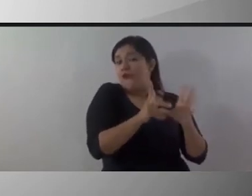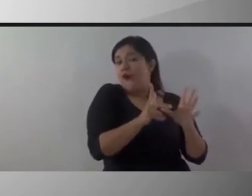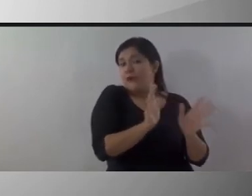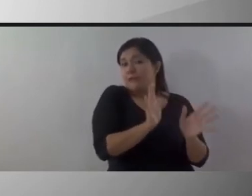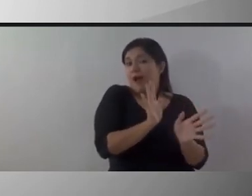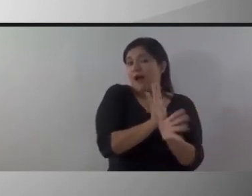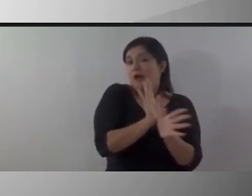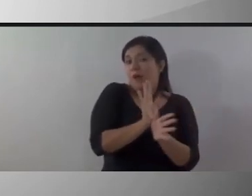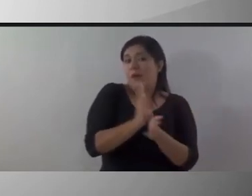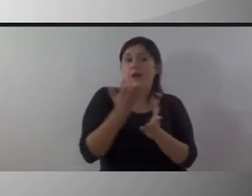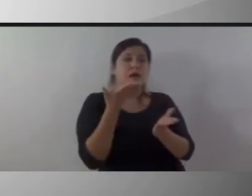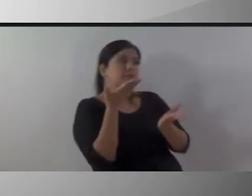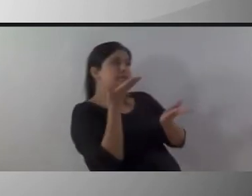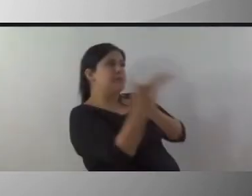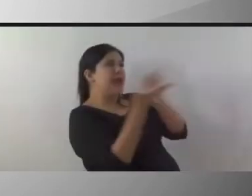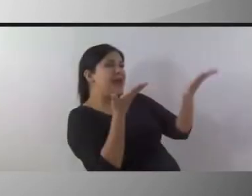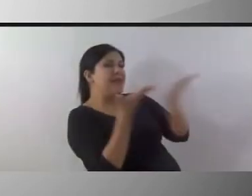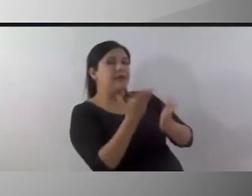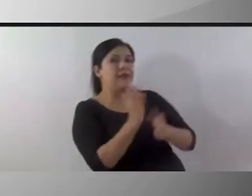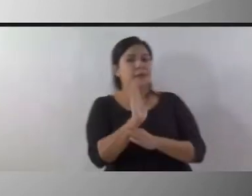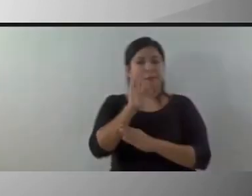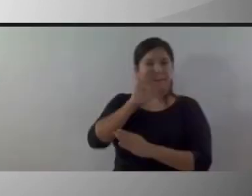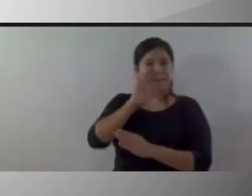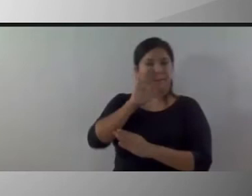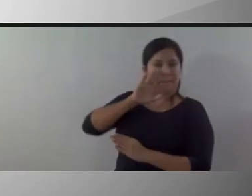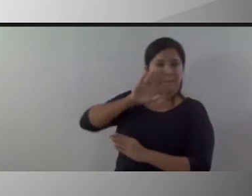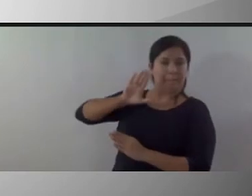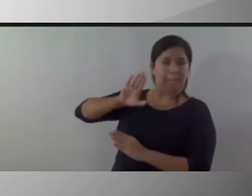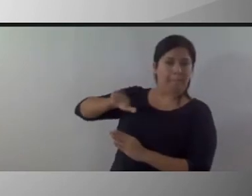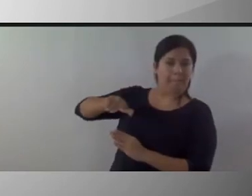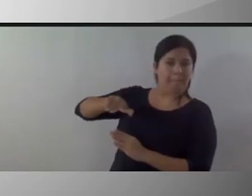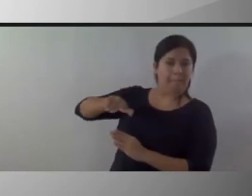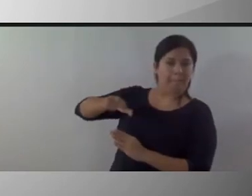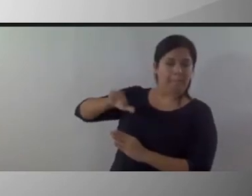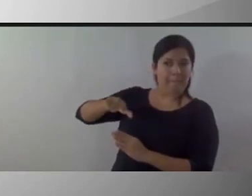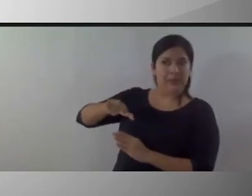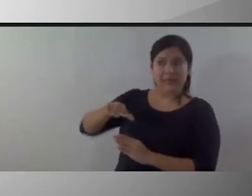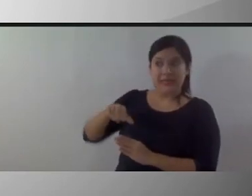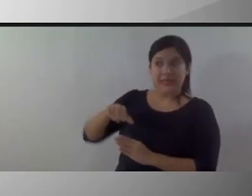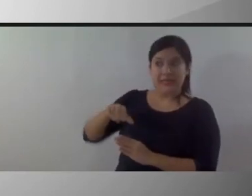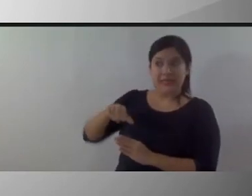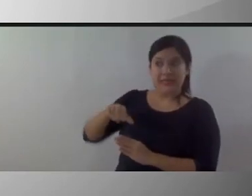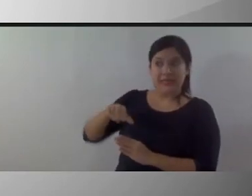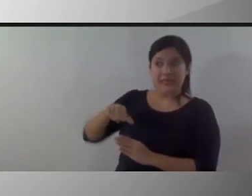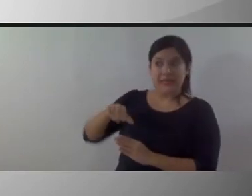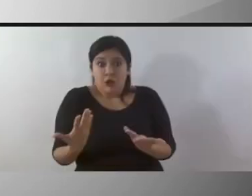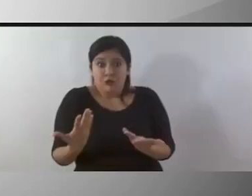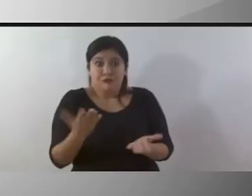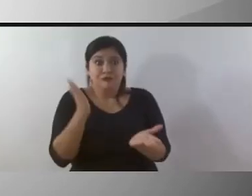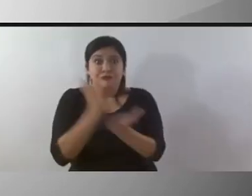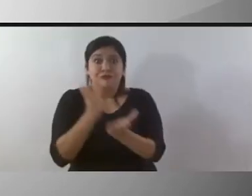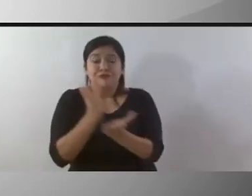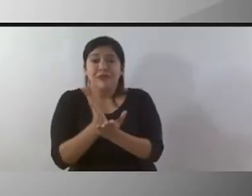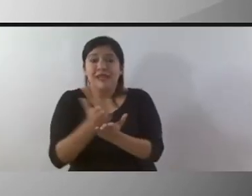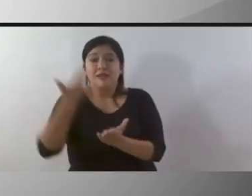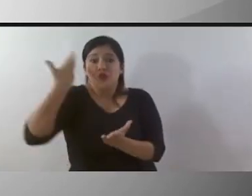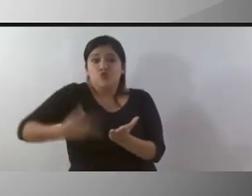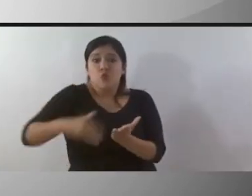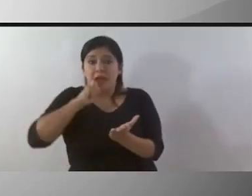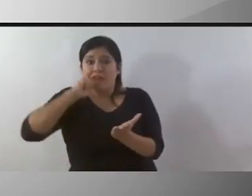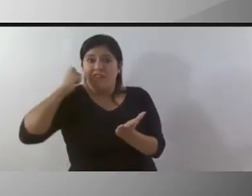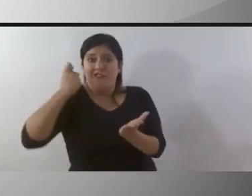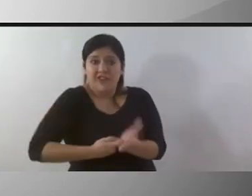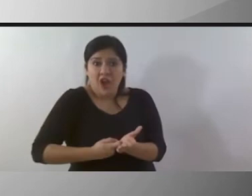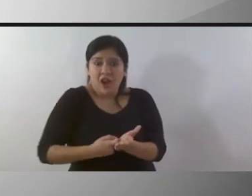nuestras demandas. Si nosotros, muchas personas que hemos sido víctimas de violaciones a los derechos humanos